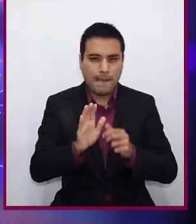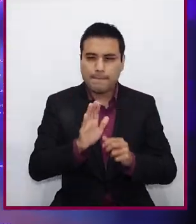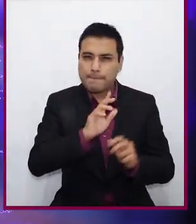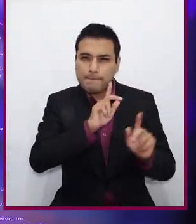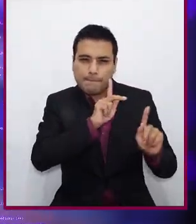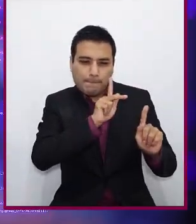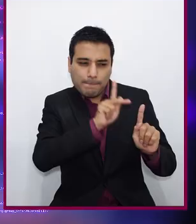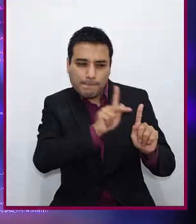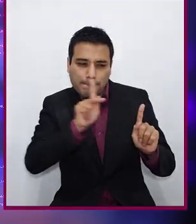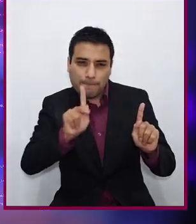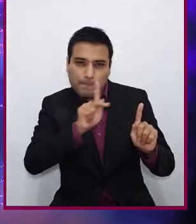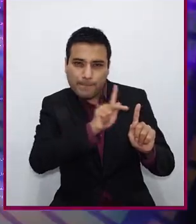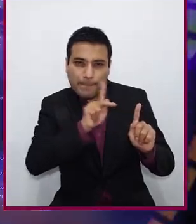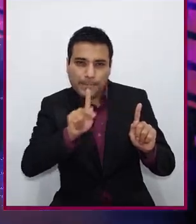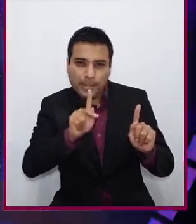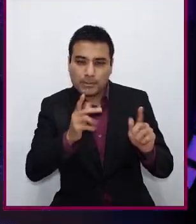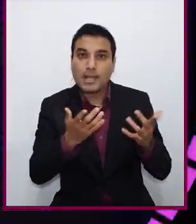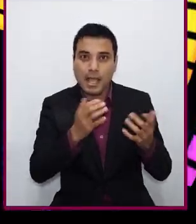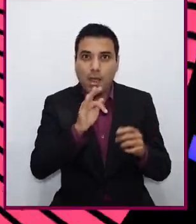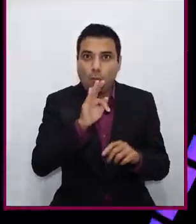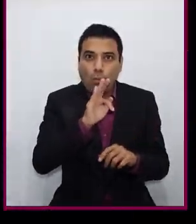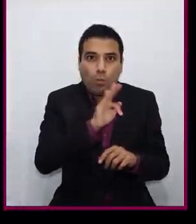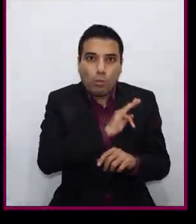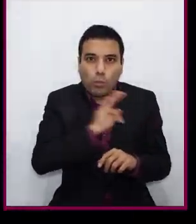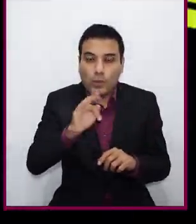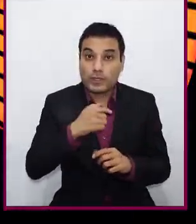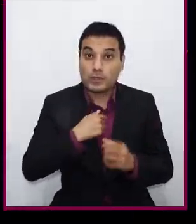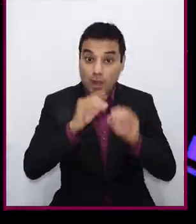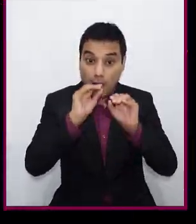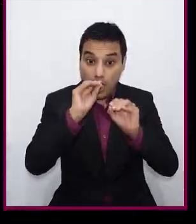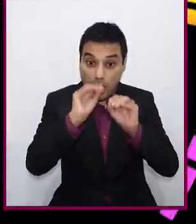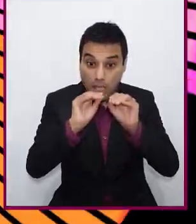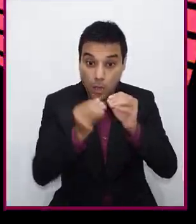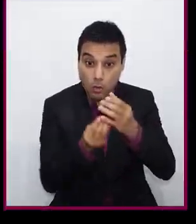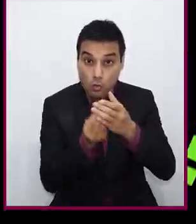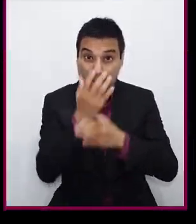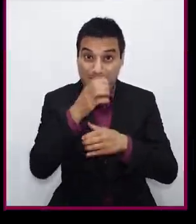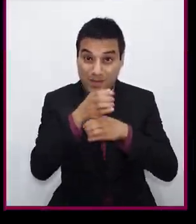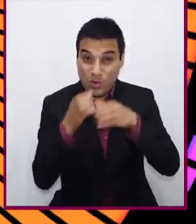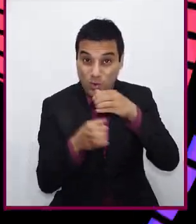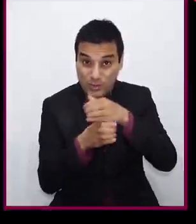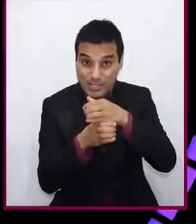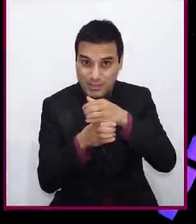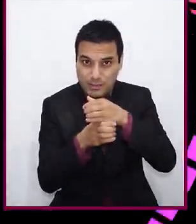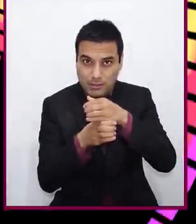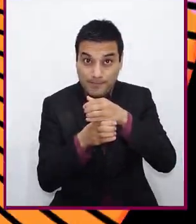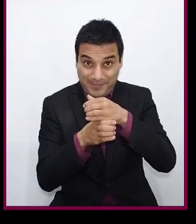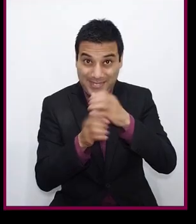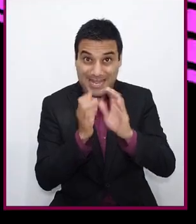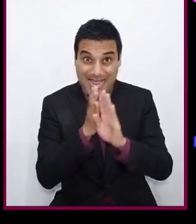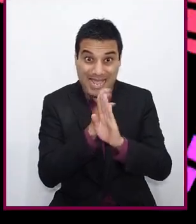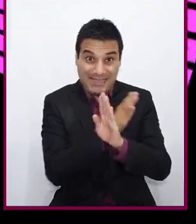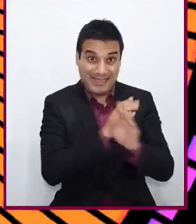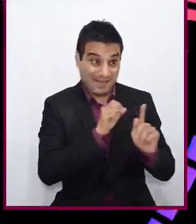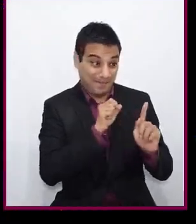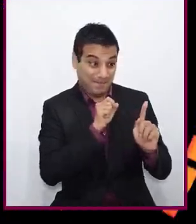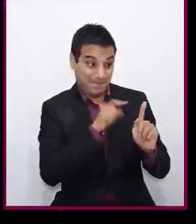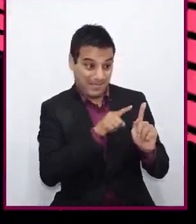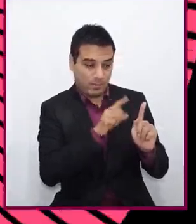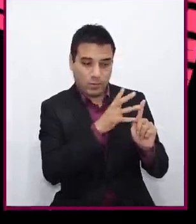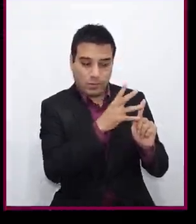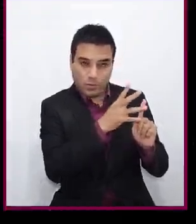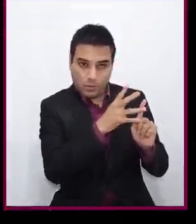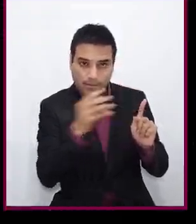base mientras a la clase que hereda de ésta se le llama clase derivada de toque el